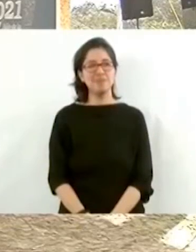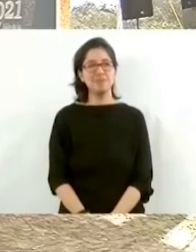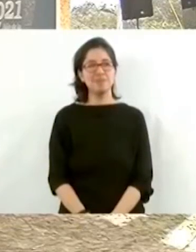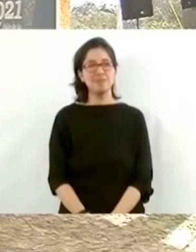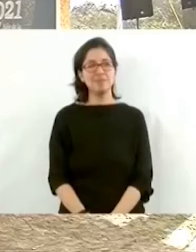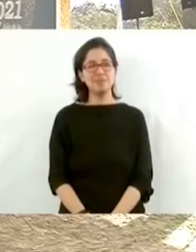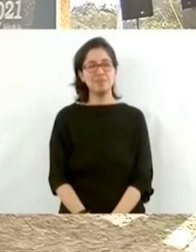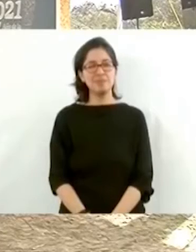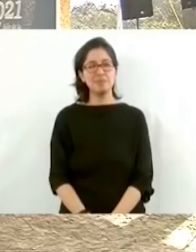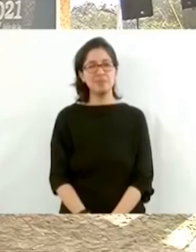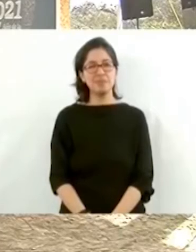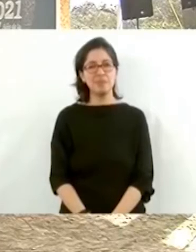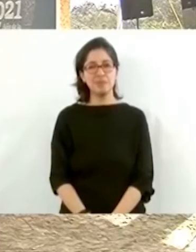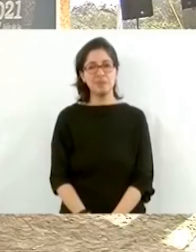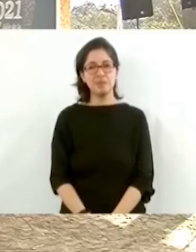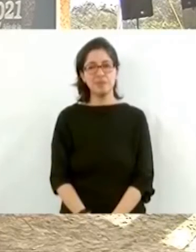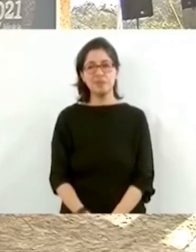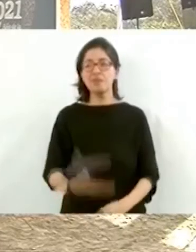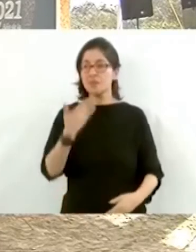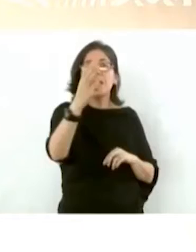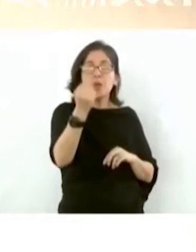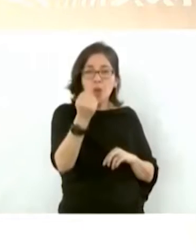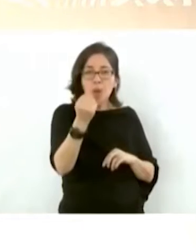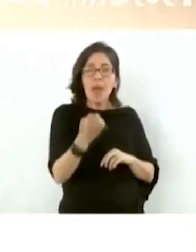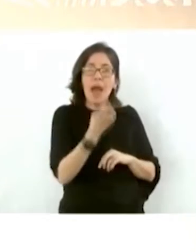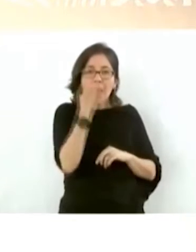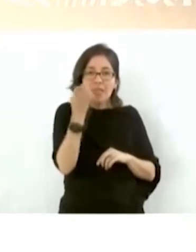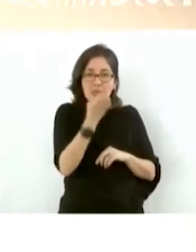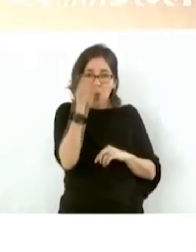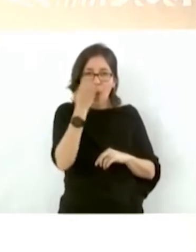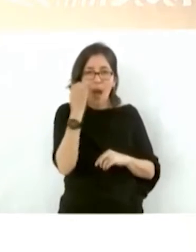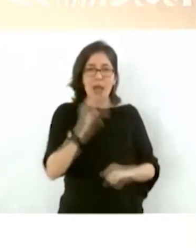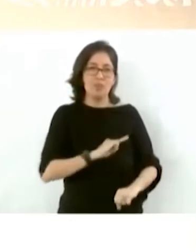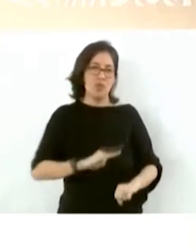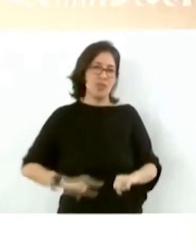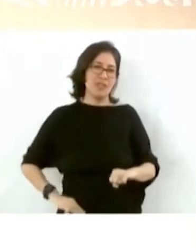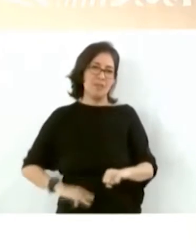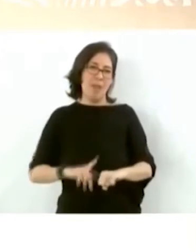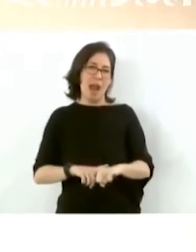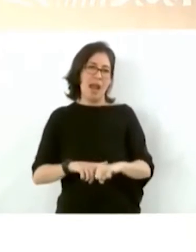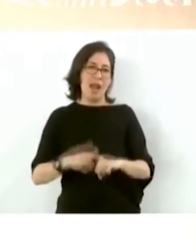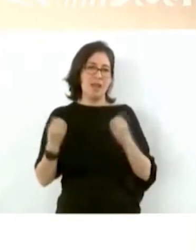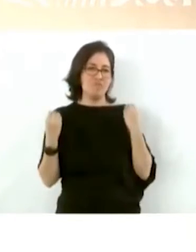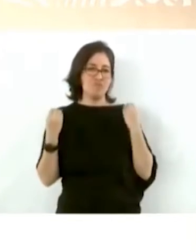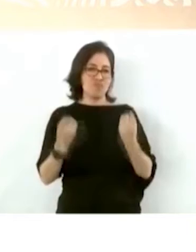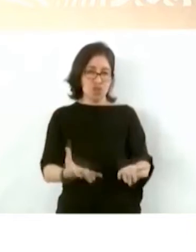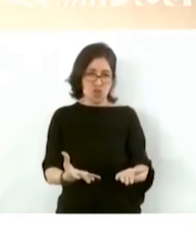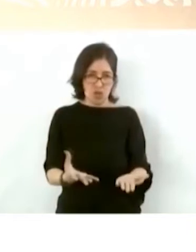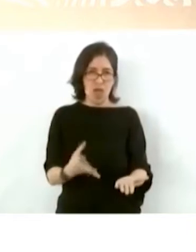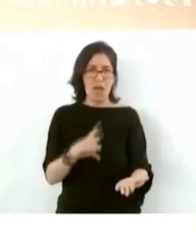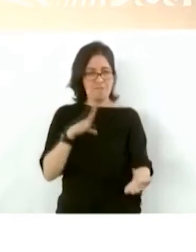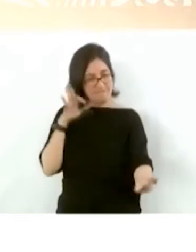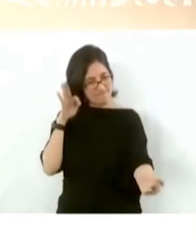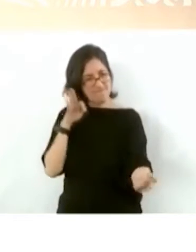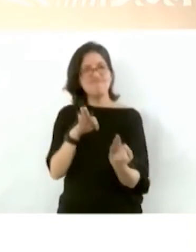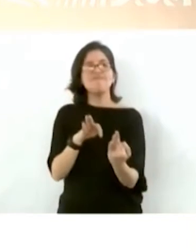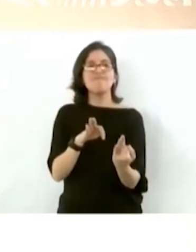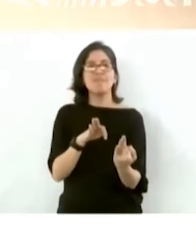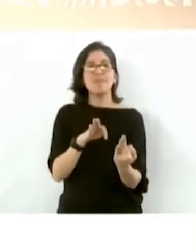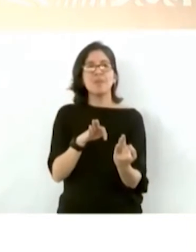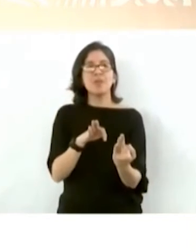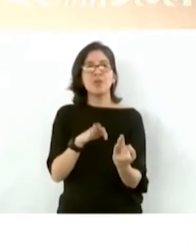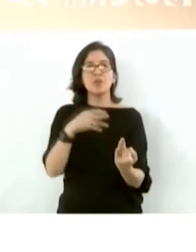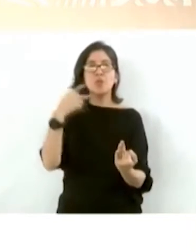por ley a dar detalles sobre su enfermedad. Según la información ofrecida a cuentagotas por el gobierno, López Obrador está